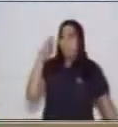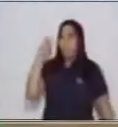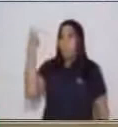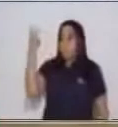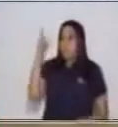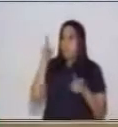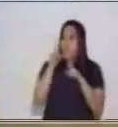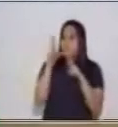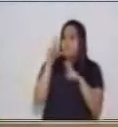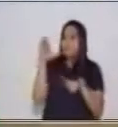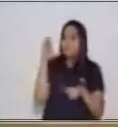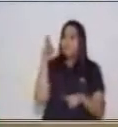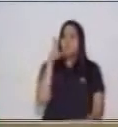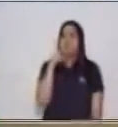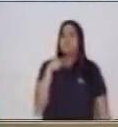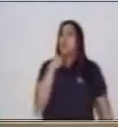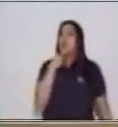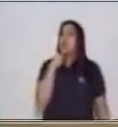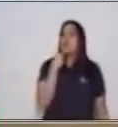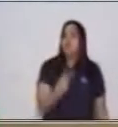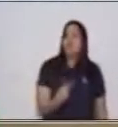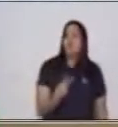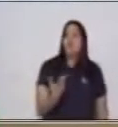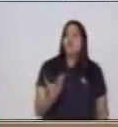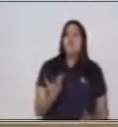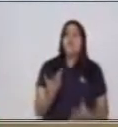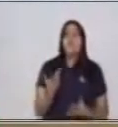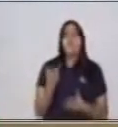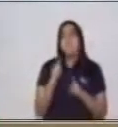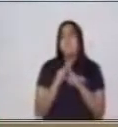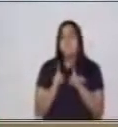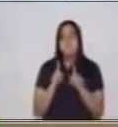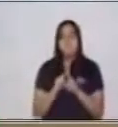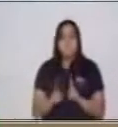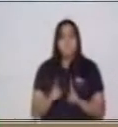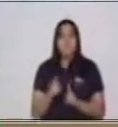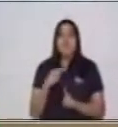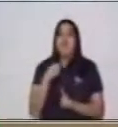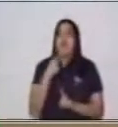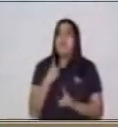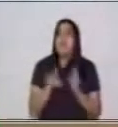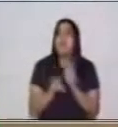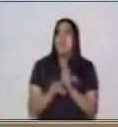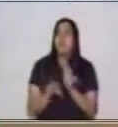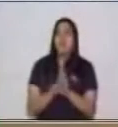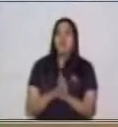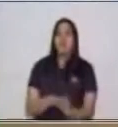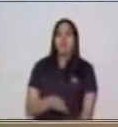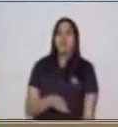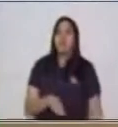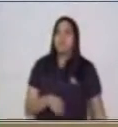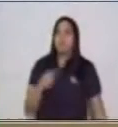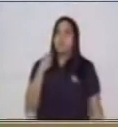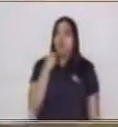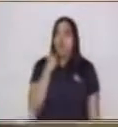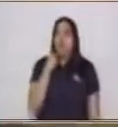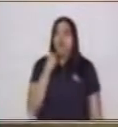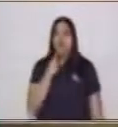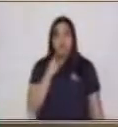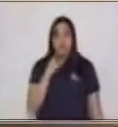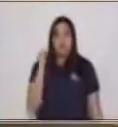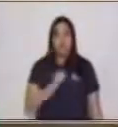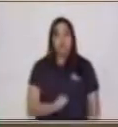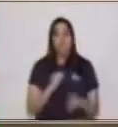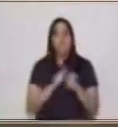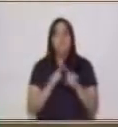que el sonido tendría que ser más acentuado, lo tendríamos que hacer como zapato, por ejemplo, pero en